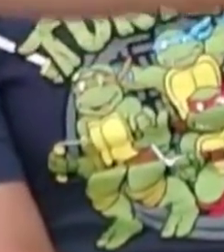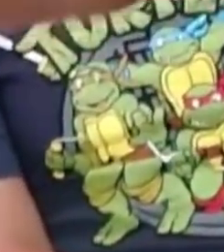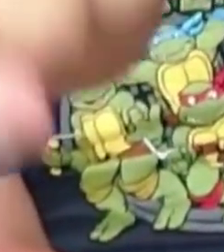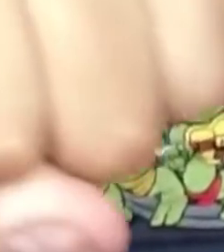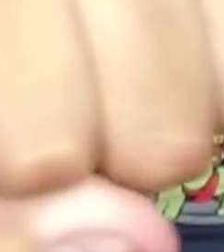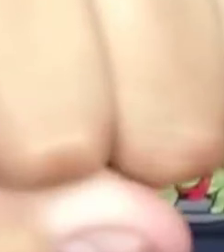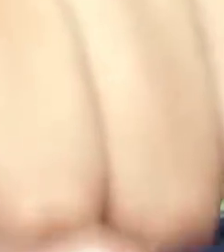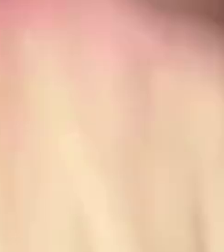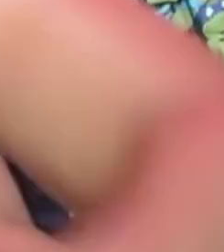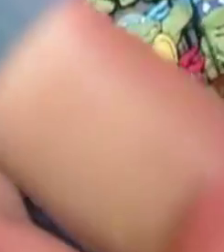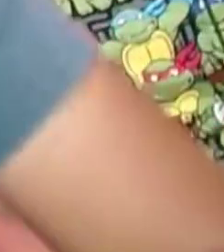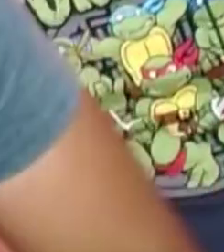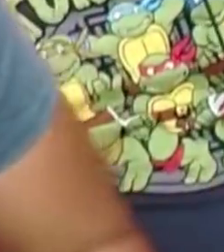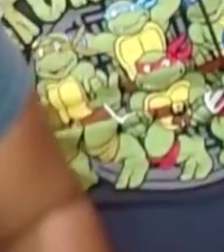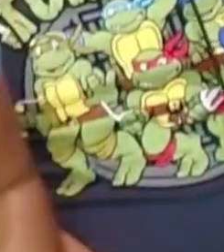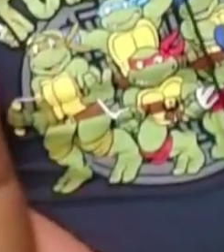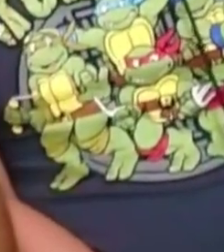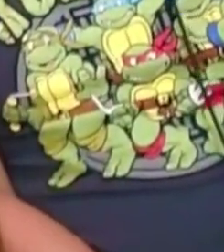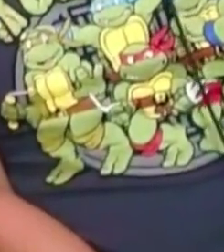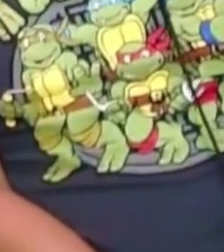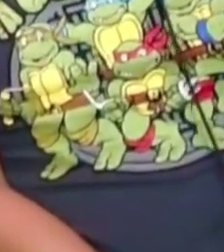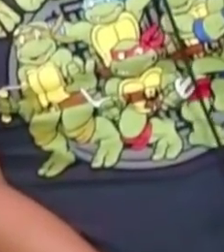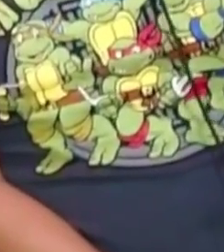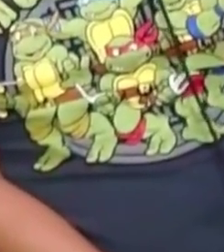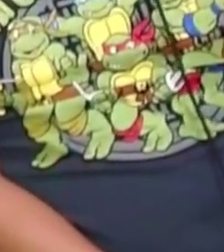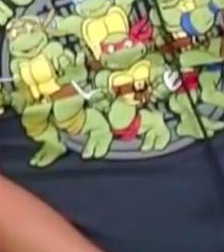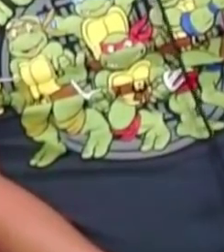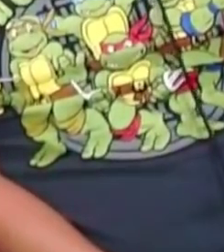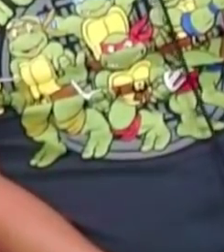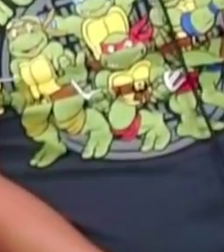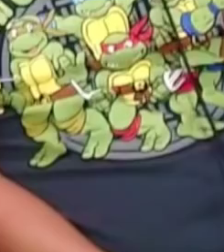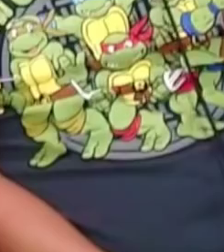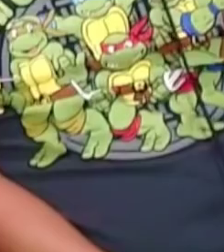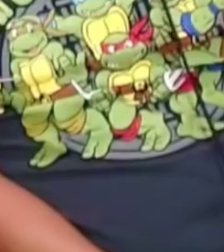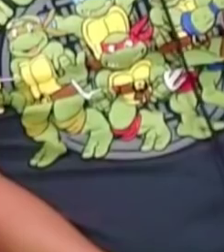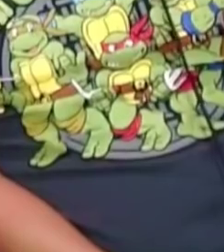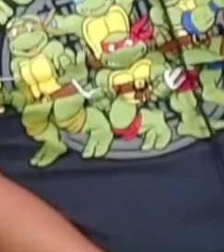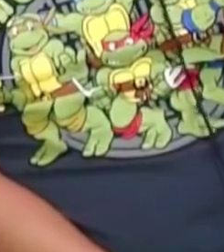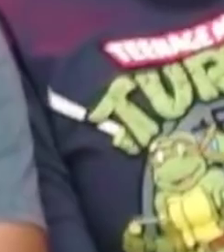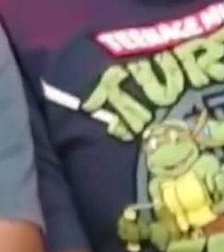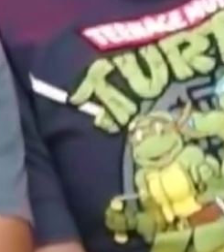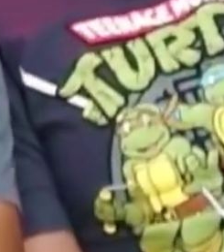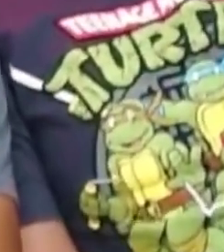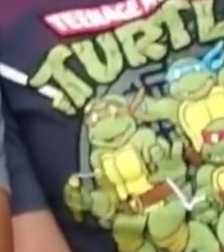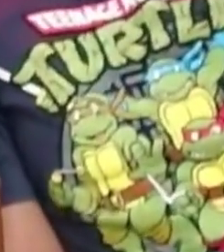todos los pinches días de su vida. Videos de México, carnales. De los colombianos. Oye.